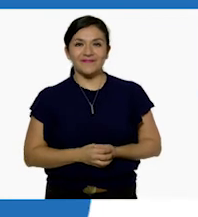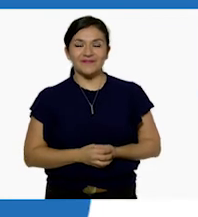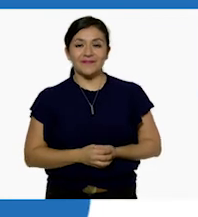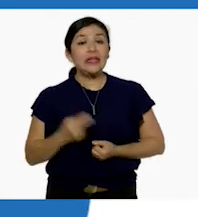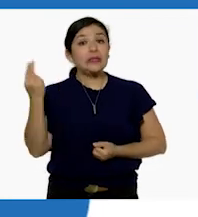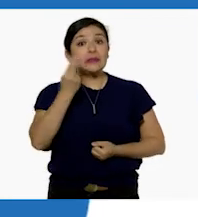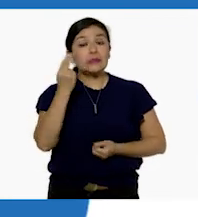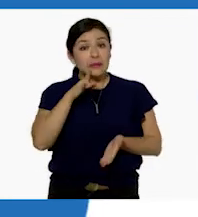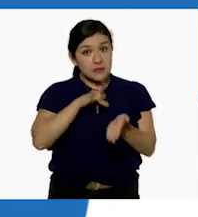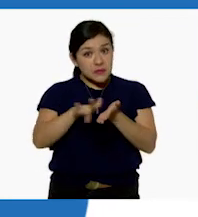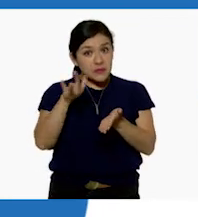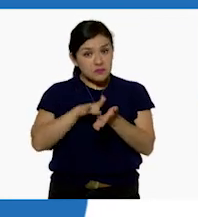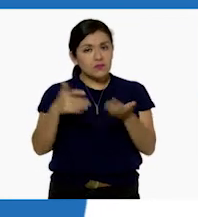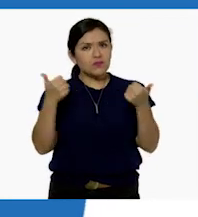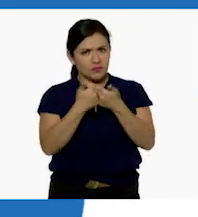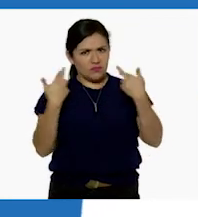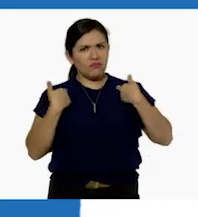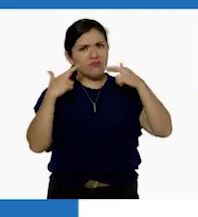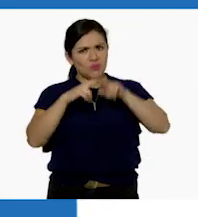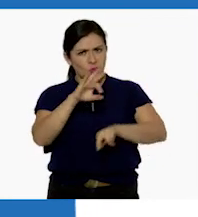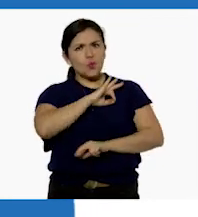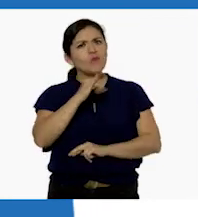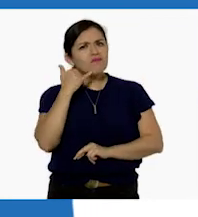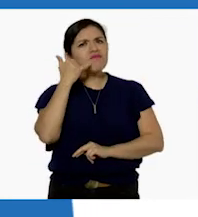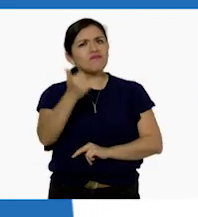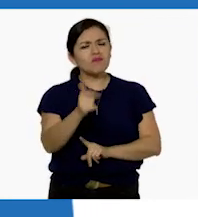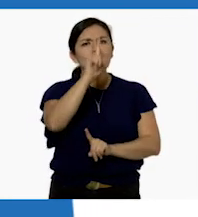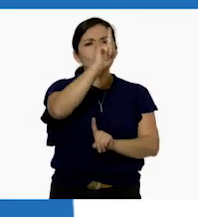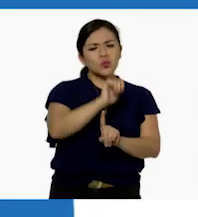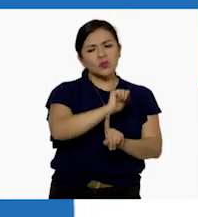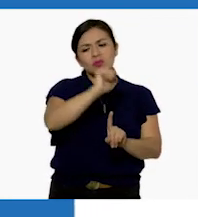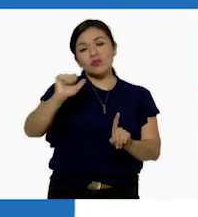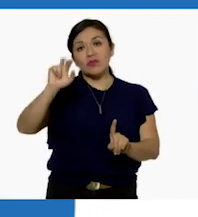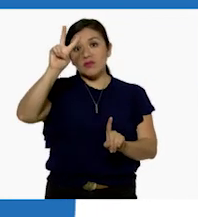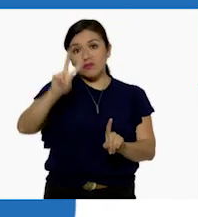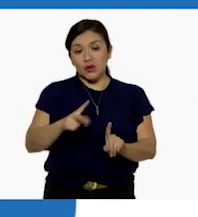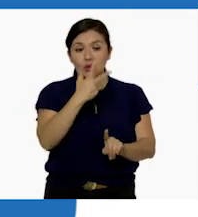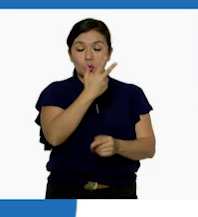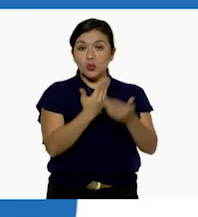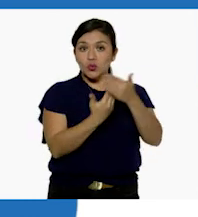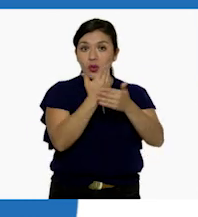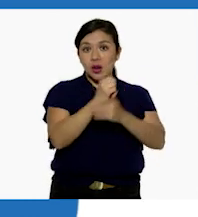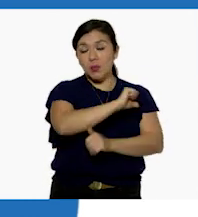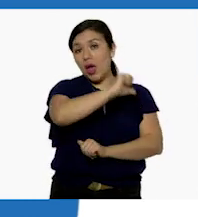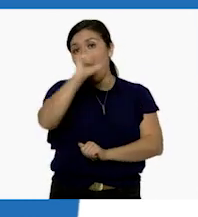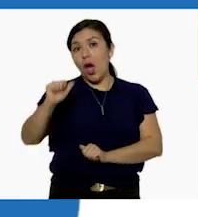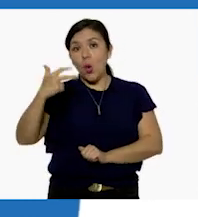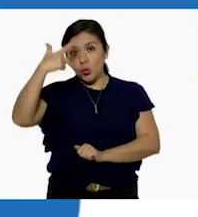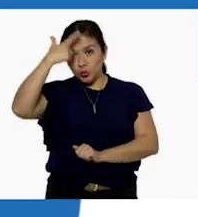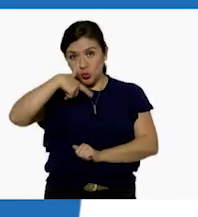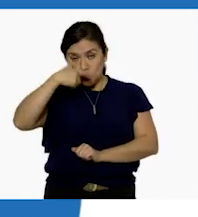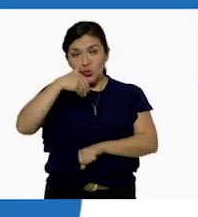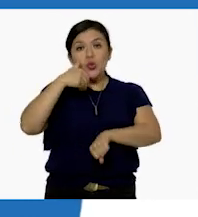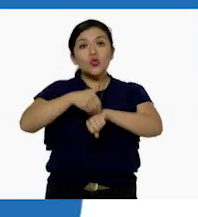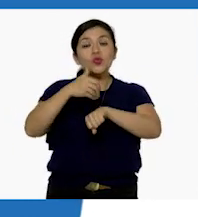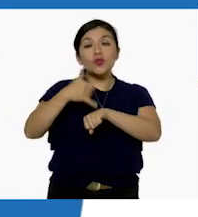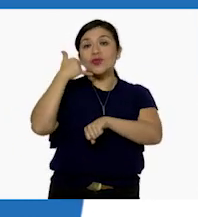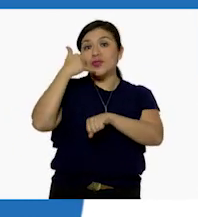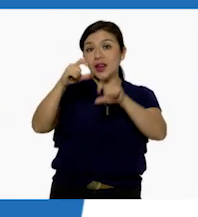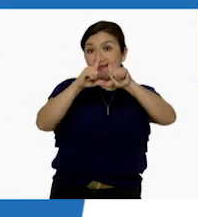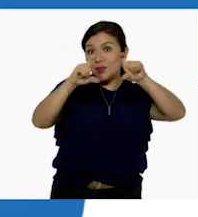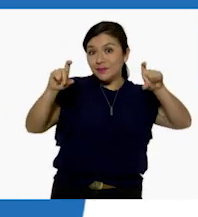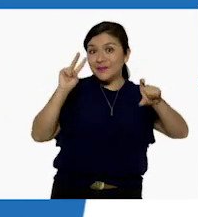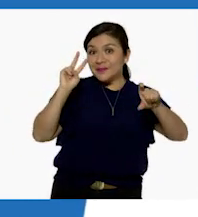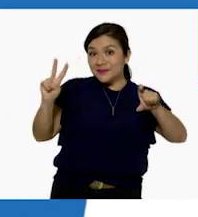Para solicitar apoyo pedagógico, comunícate con maestras y maestros de lunes a viernes de 8 a 20 horas